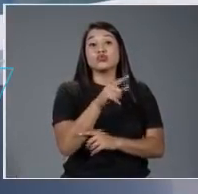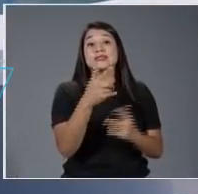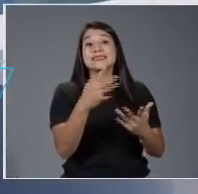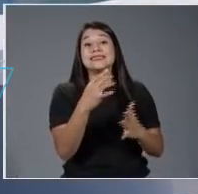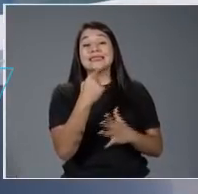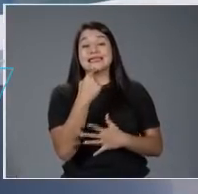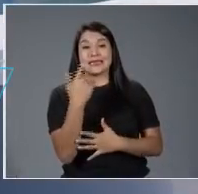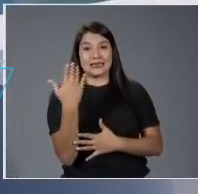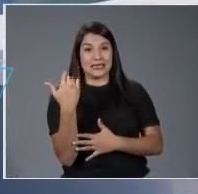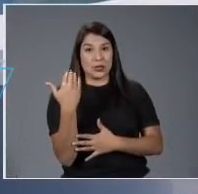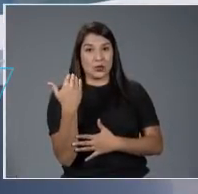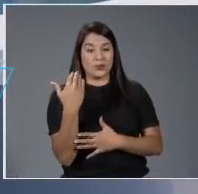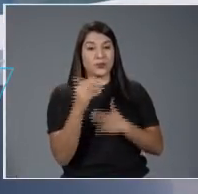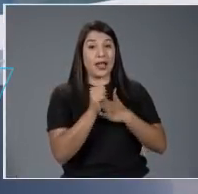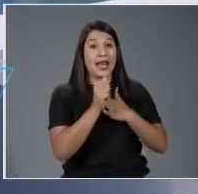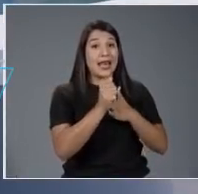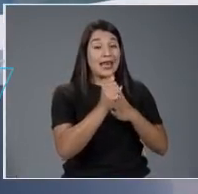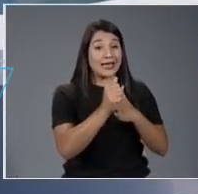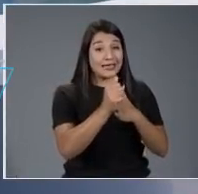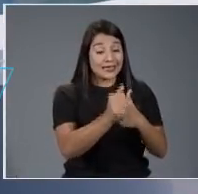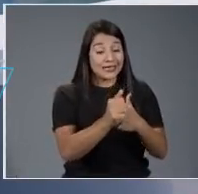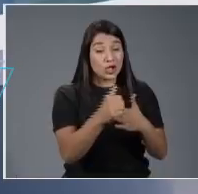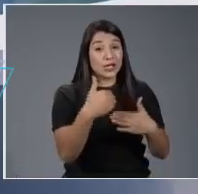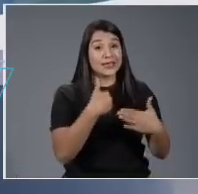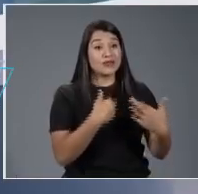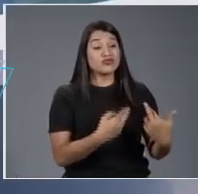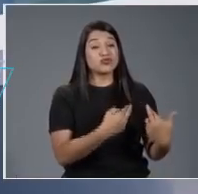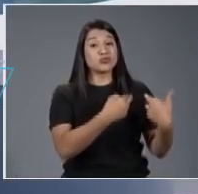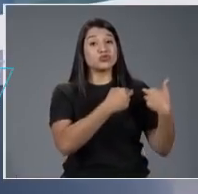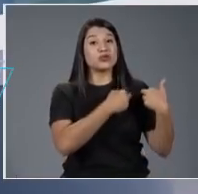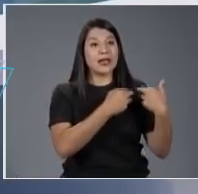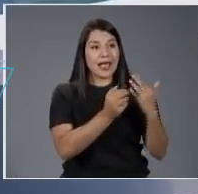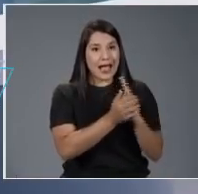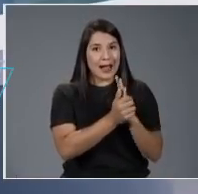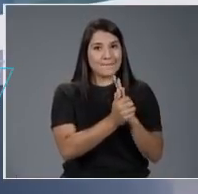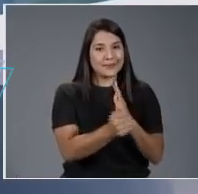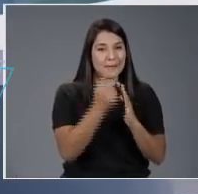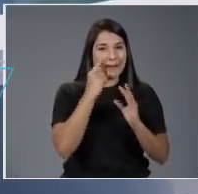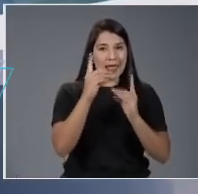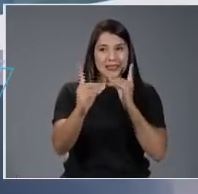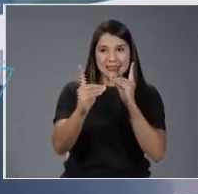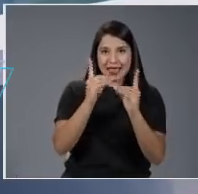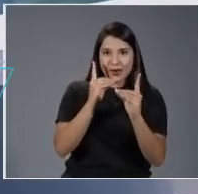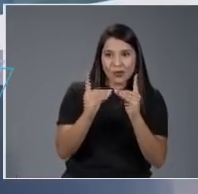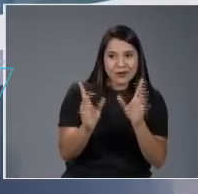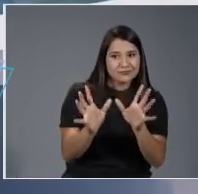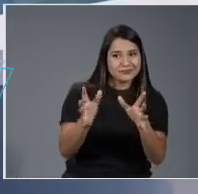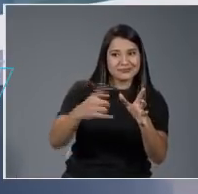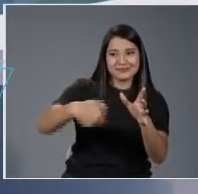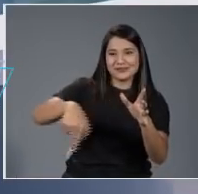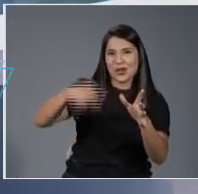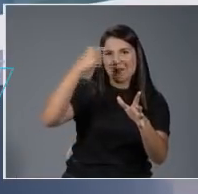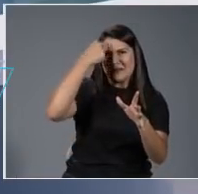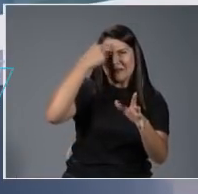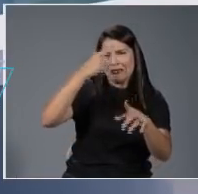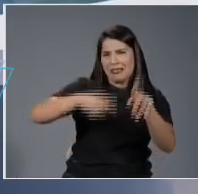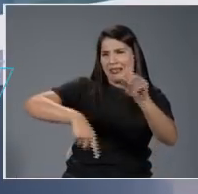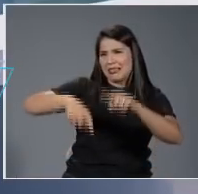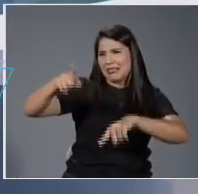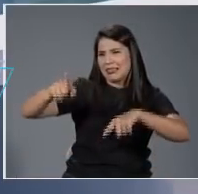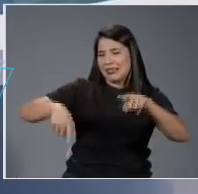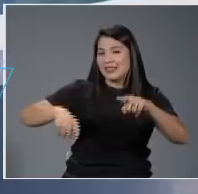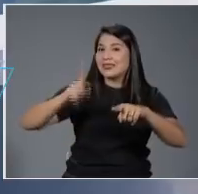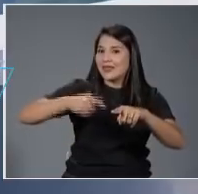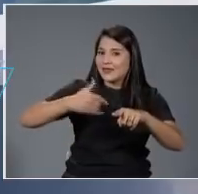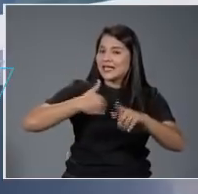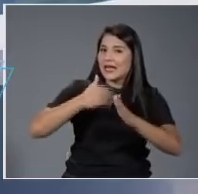momento, bueno, los líderes que tengan a cargo esa capacidad de dialogar y sobre todo de llegar a acuerdos son fundamentales.